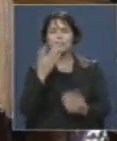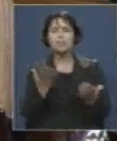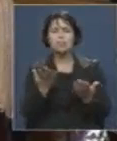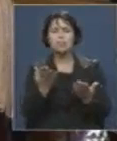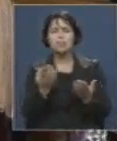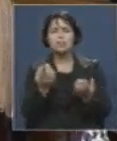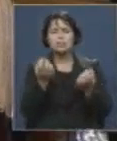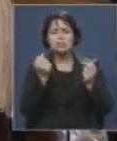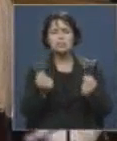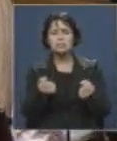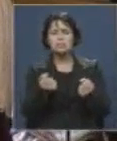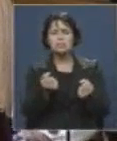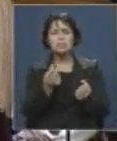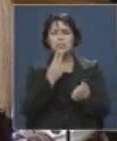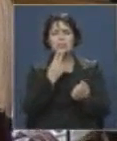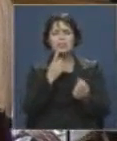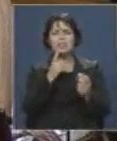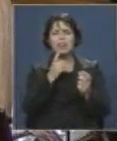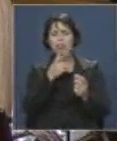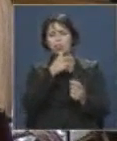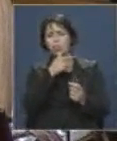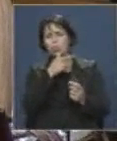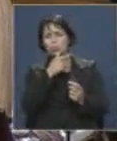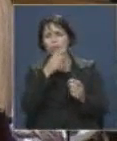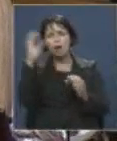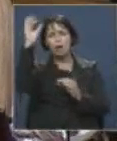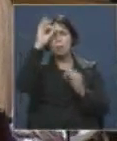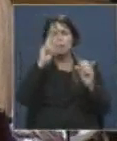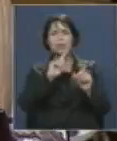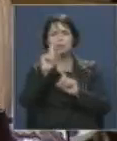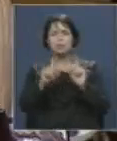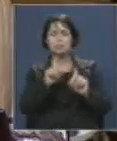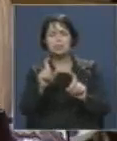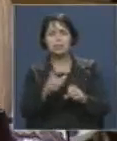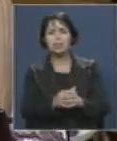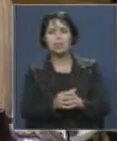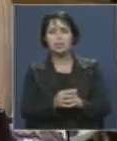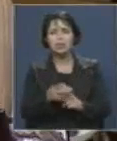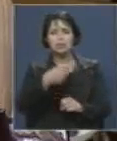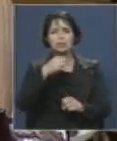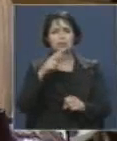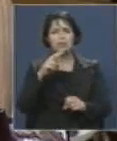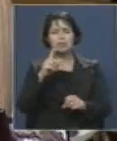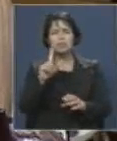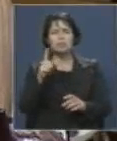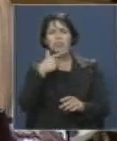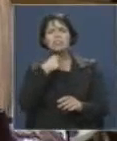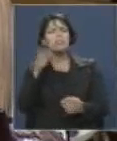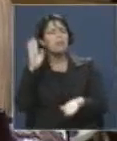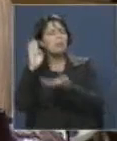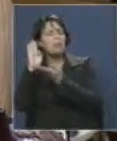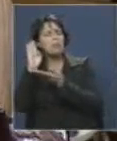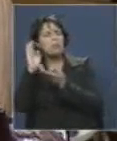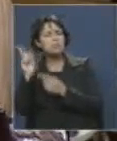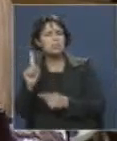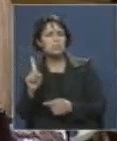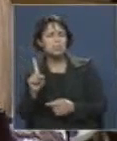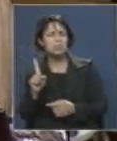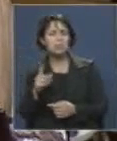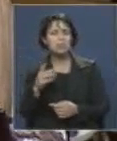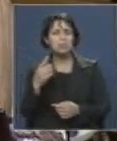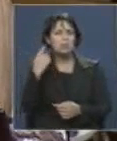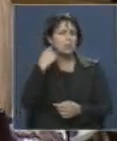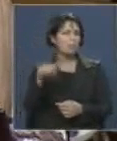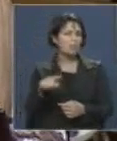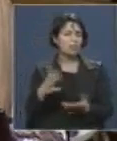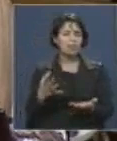sido lidiar con estos cuestionamientos, responde entre comillas lo siguiente: nosotros hicimos oídos sordos porque no nos afecta en nada. O sea,